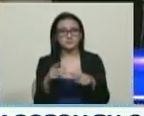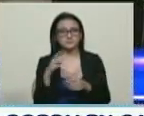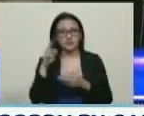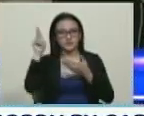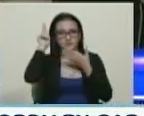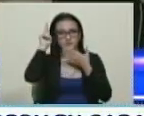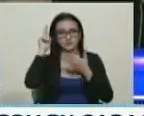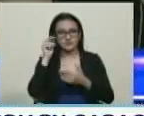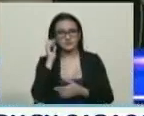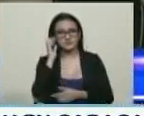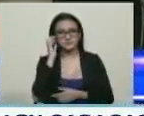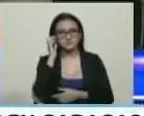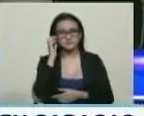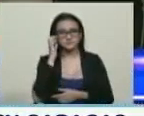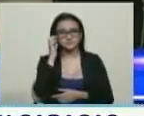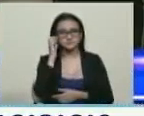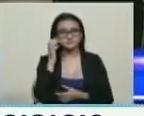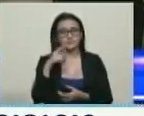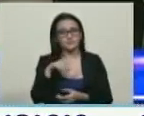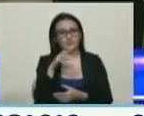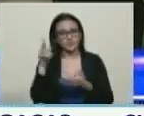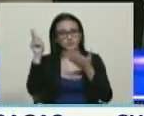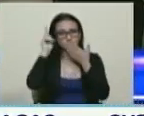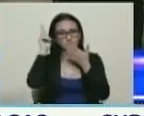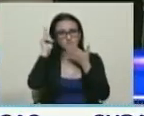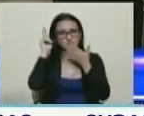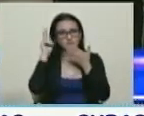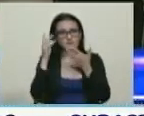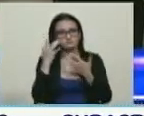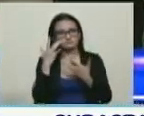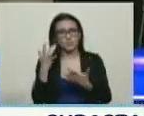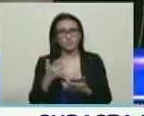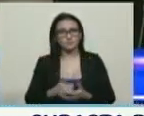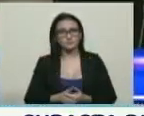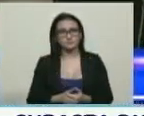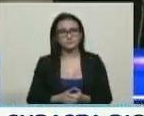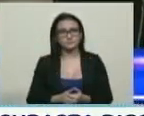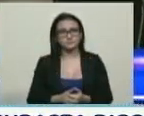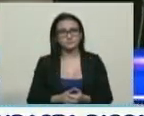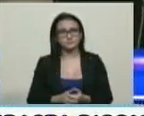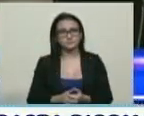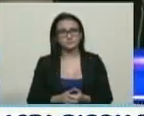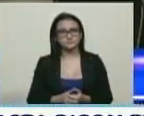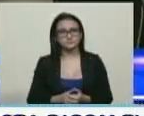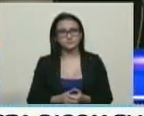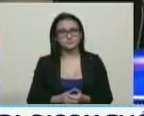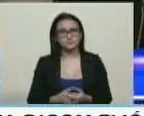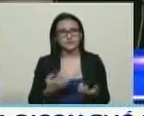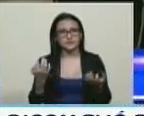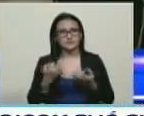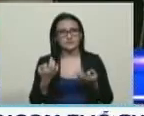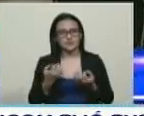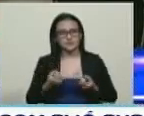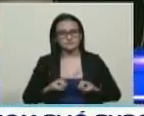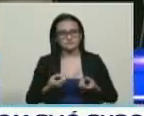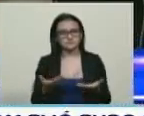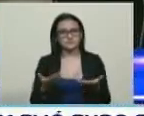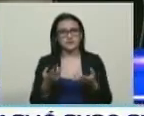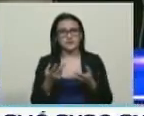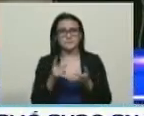indígenas. Un evento donde también nuestros indígenas se ven reflejados. Es decir, es un evento que realmente garantiza